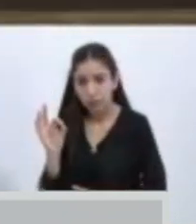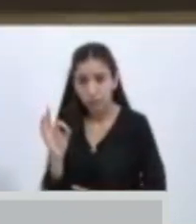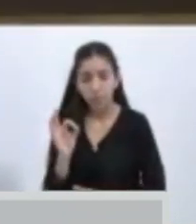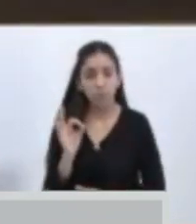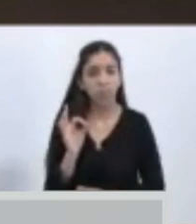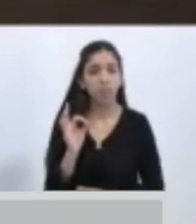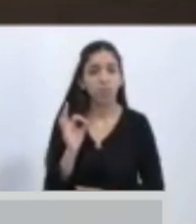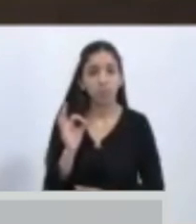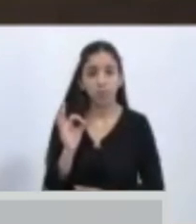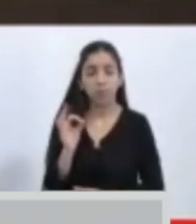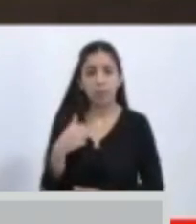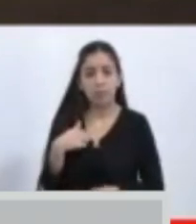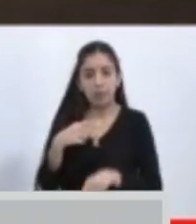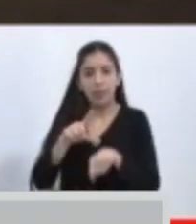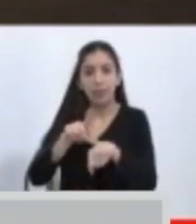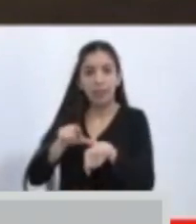difícil,